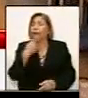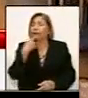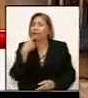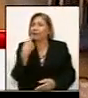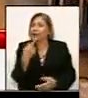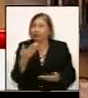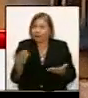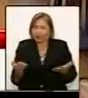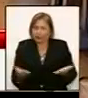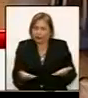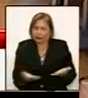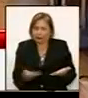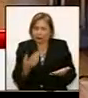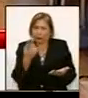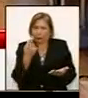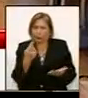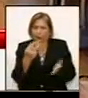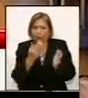siguiente,